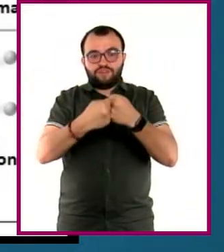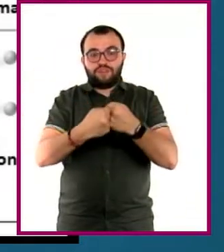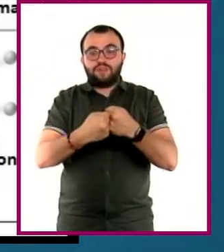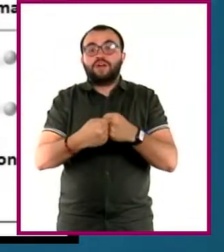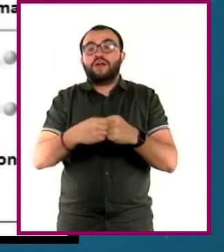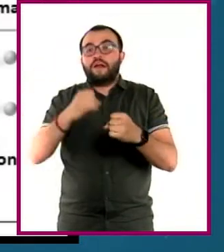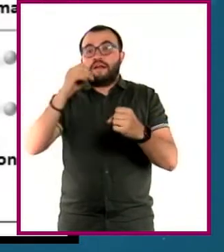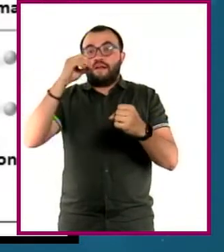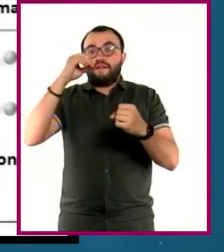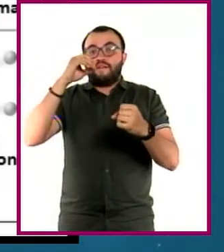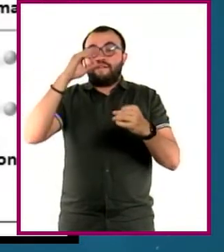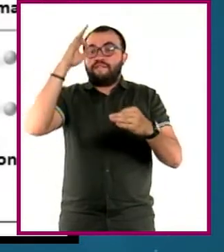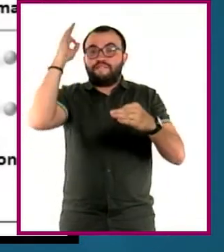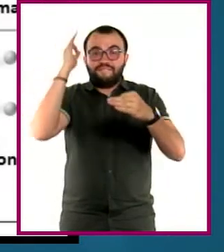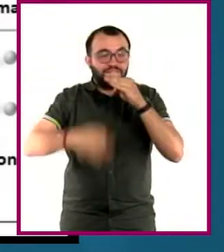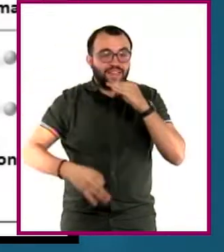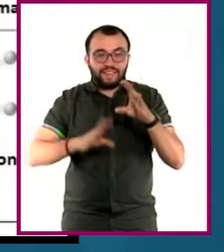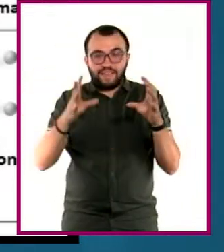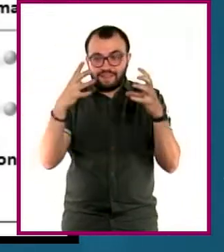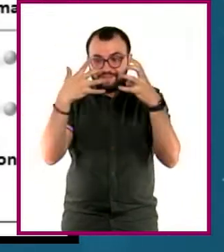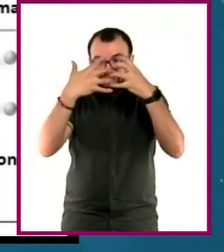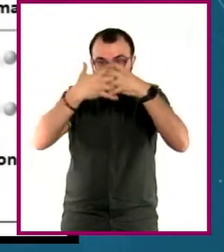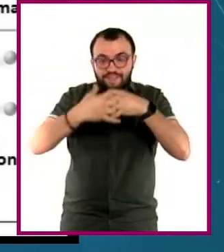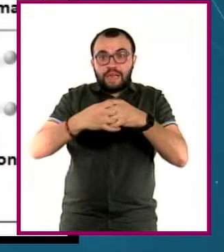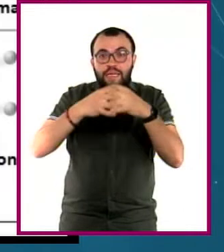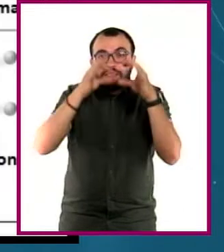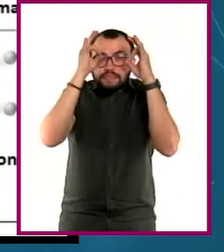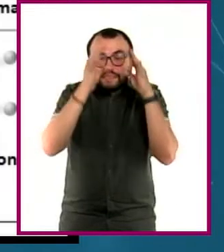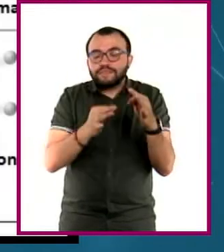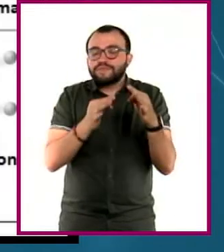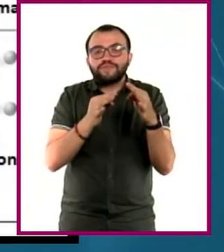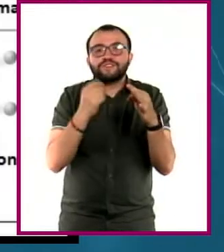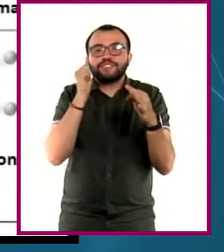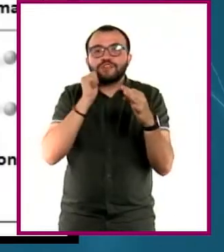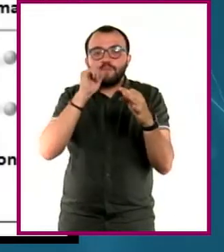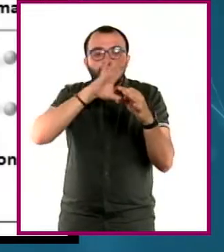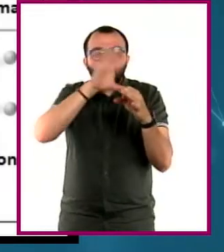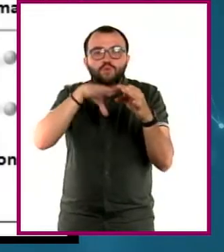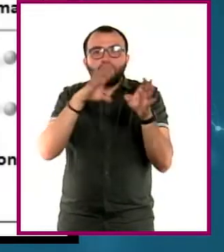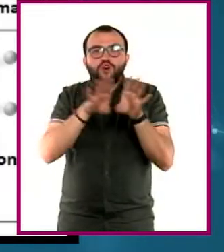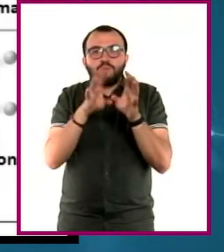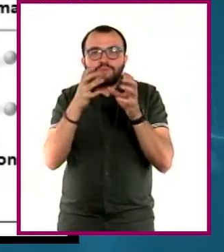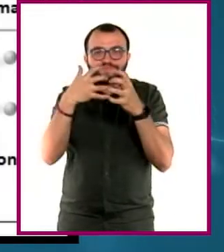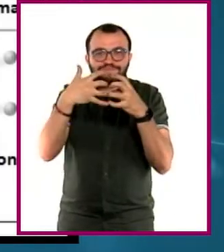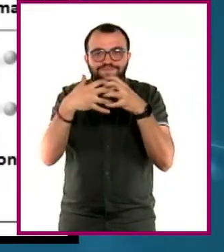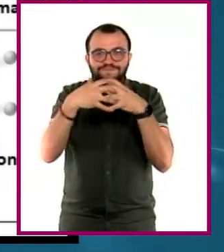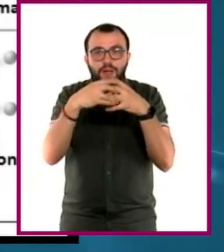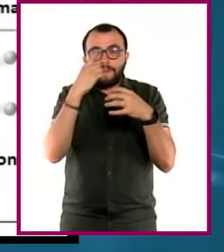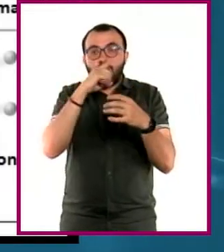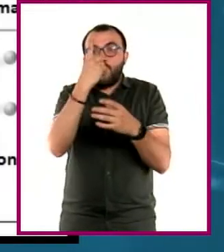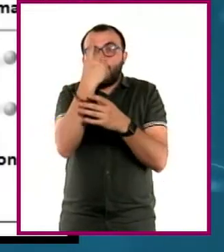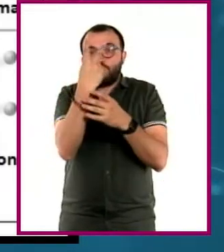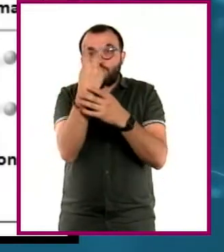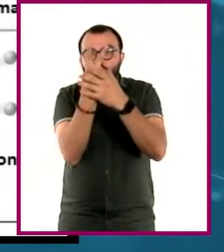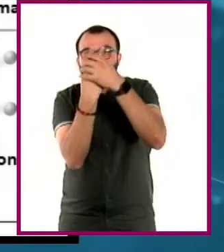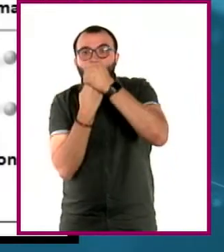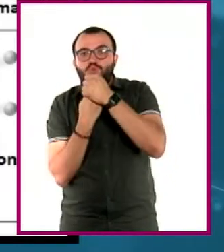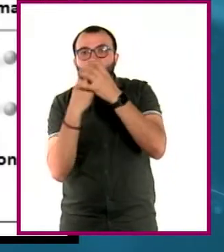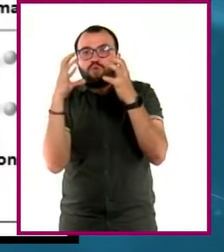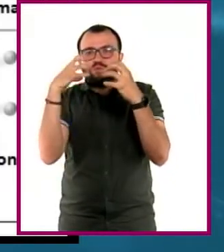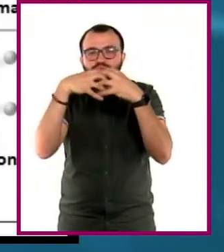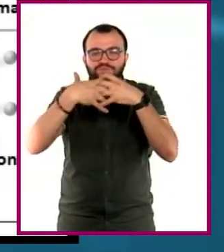es completamente estable, entonces va a buscar estabilidad emitiendo partículas. Y los modos de decaimiento pueden